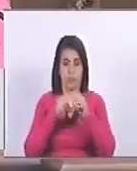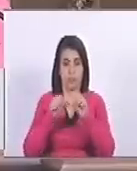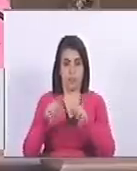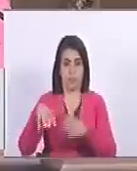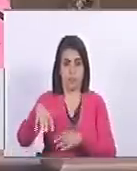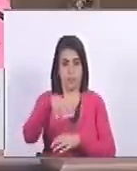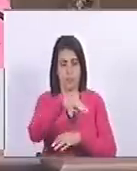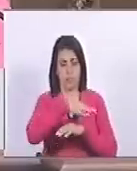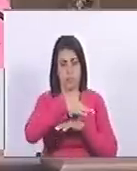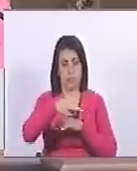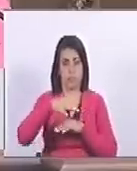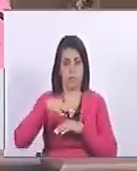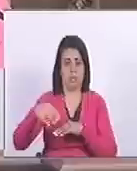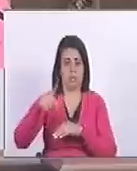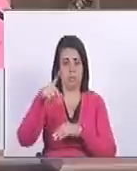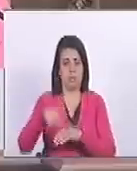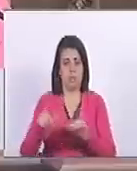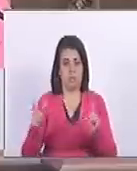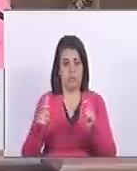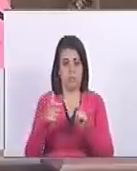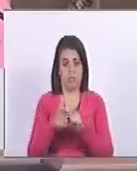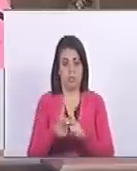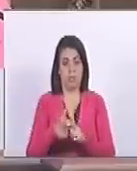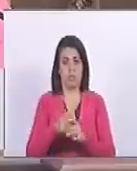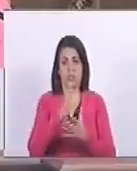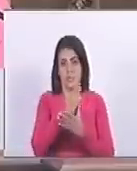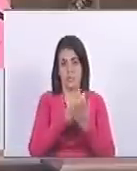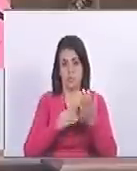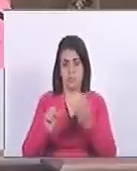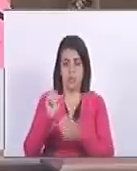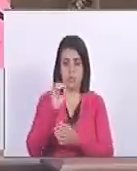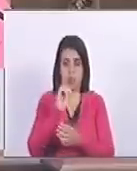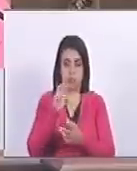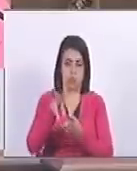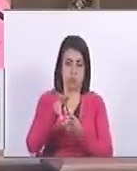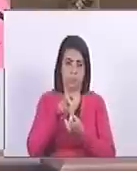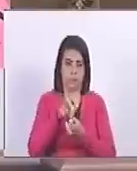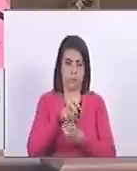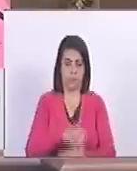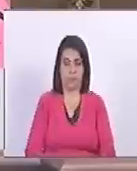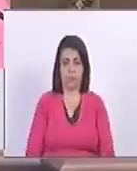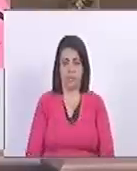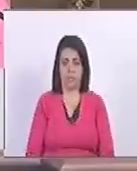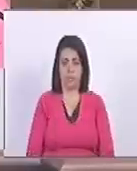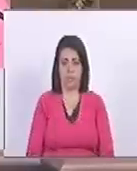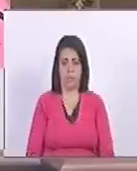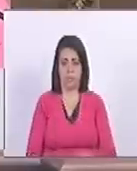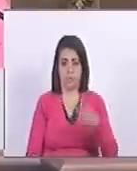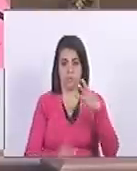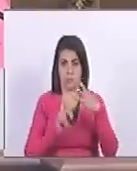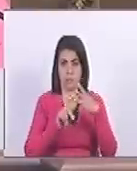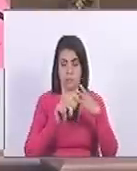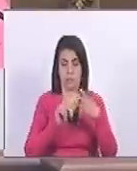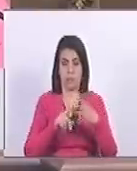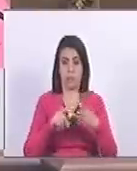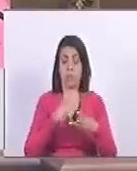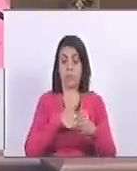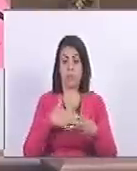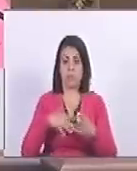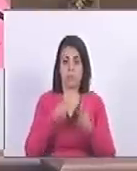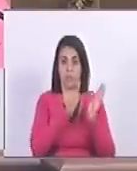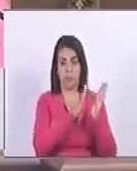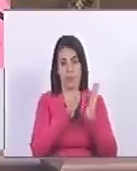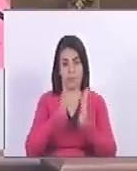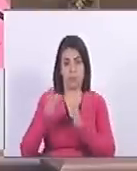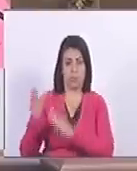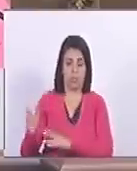y municipales y reducir la evasión y elusión fiscal. 3. Procurar la justa distribución